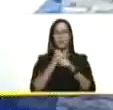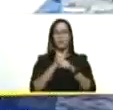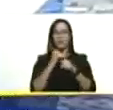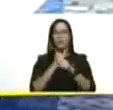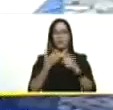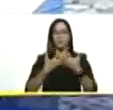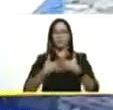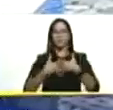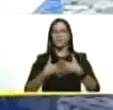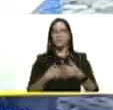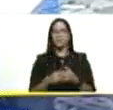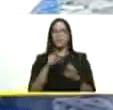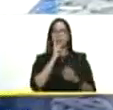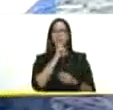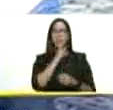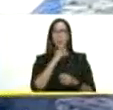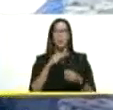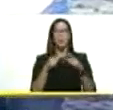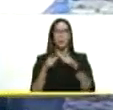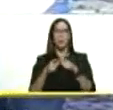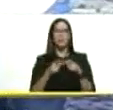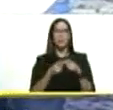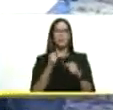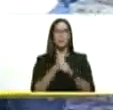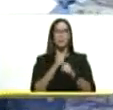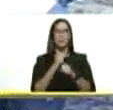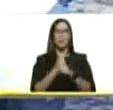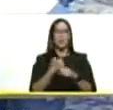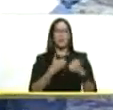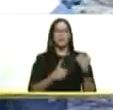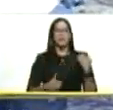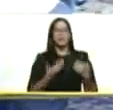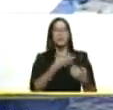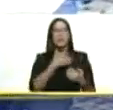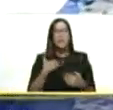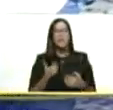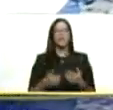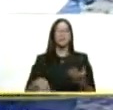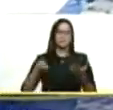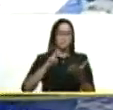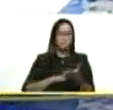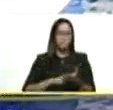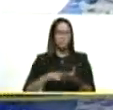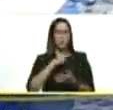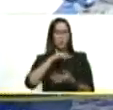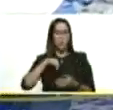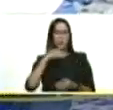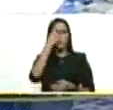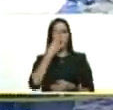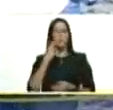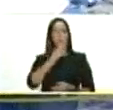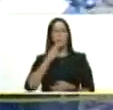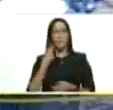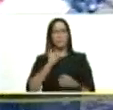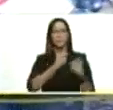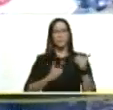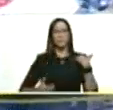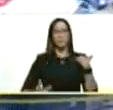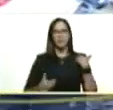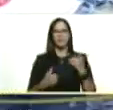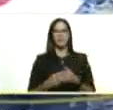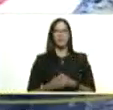Y en nombre de mis compañeros, trabajadores y trabajadoras, presidente, quiero ratificar nuestro compromiso, presidente,